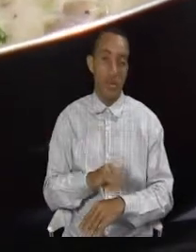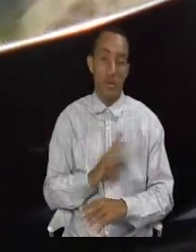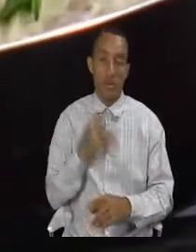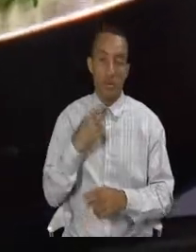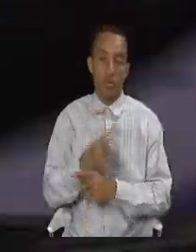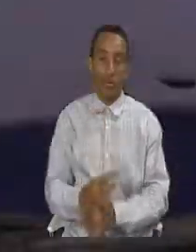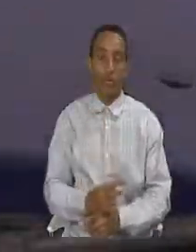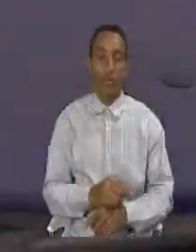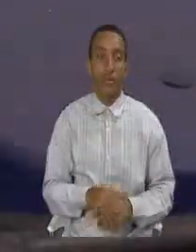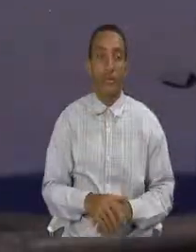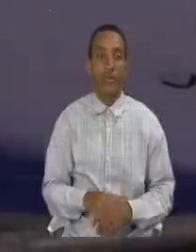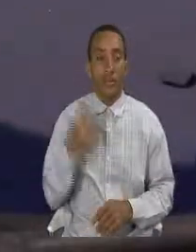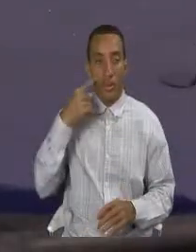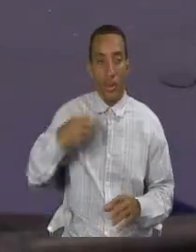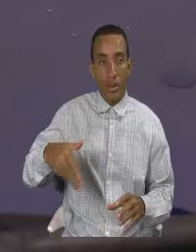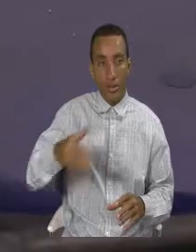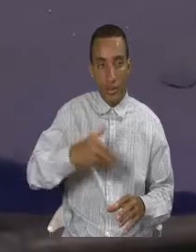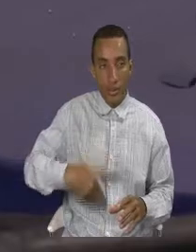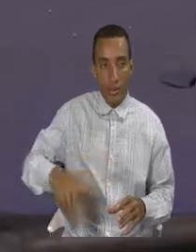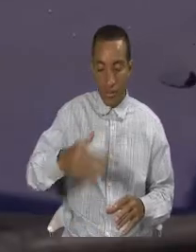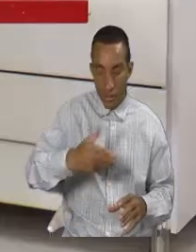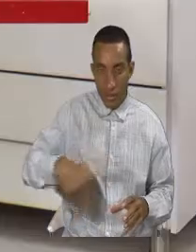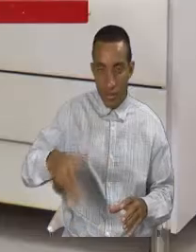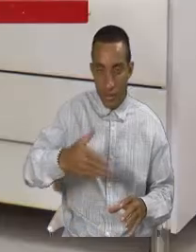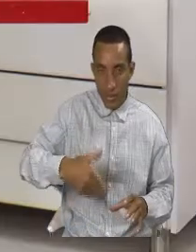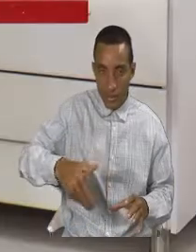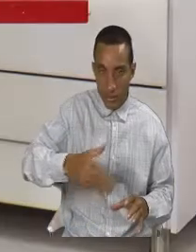Y ya mezclamos el...